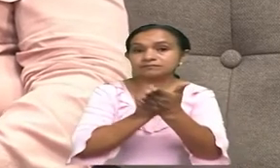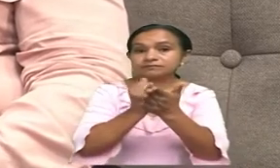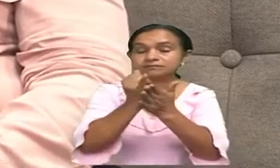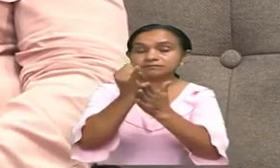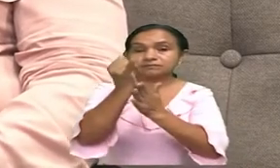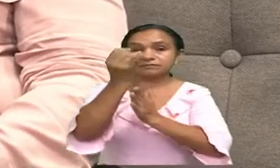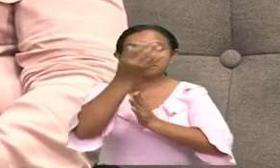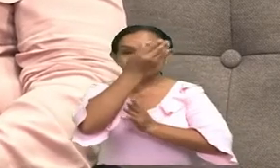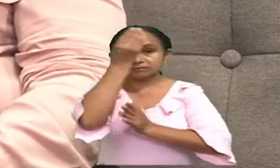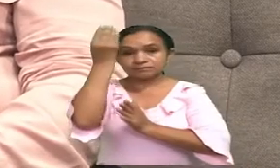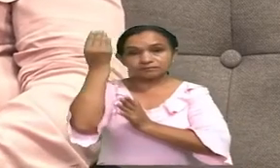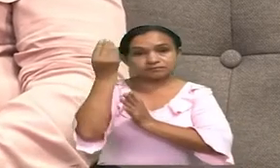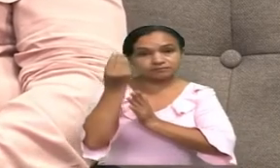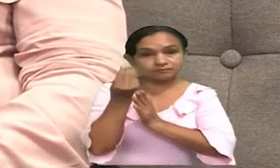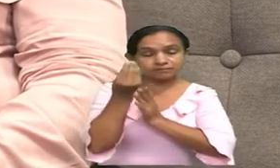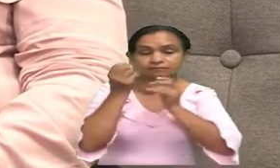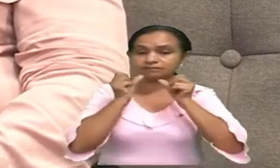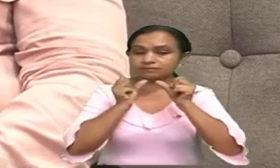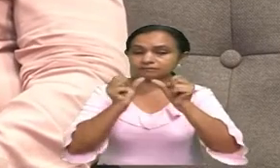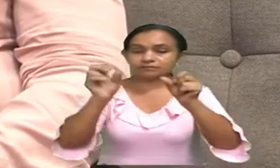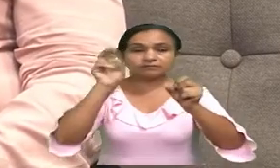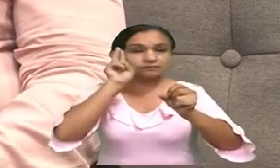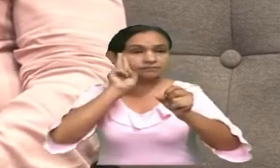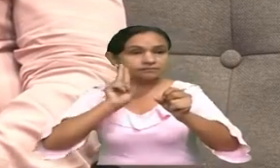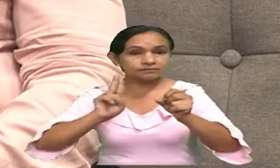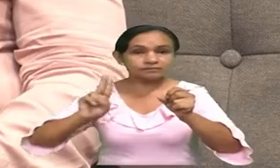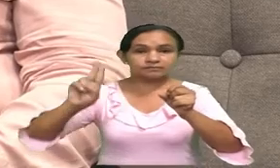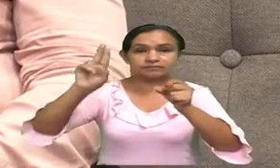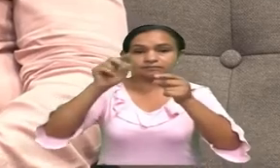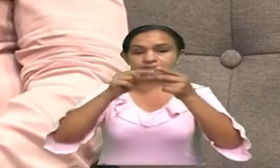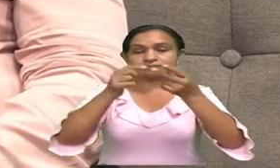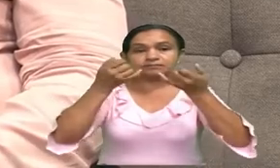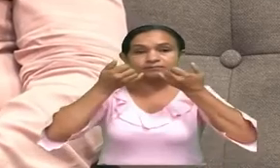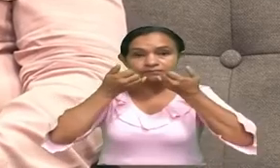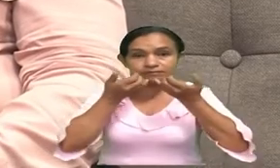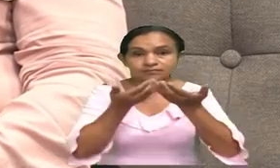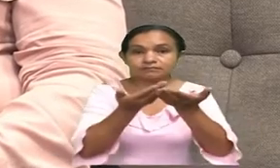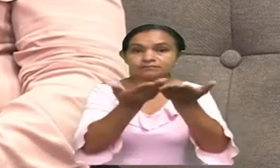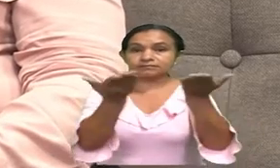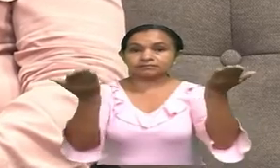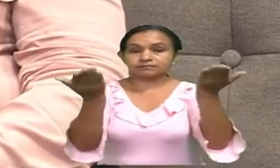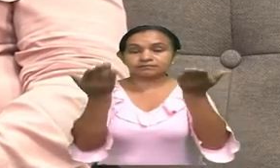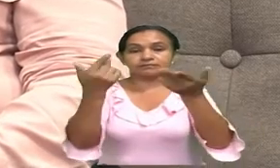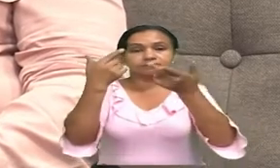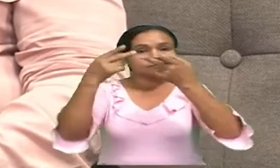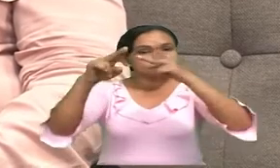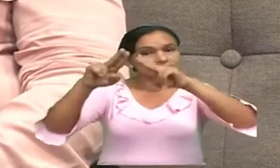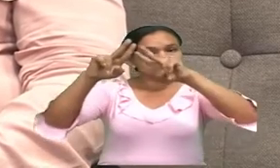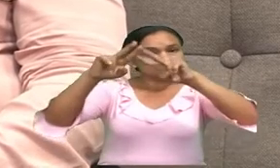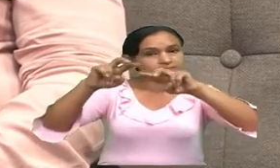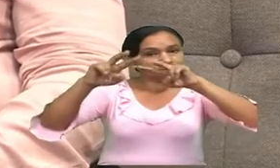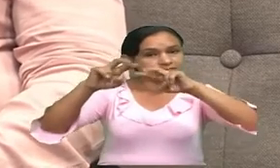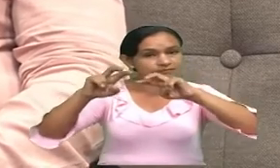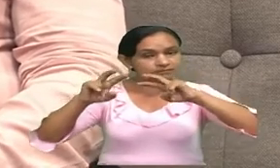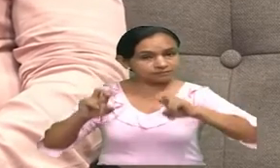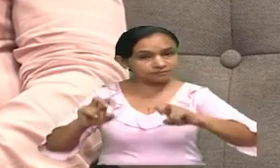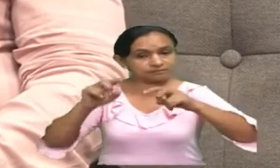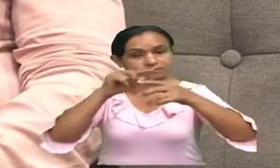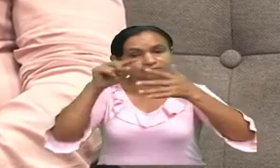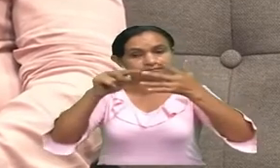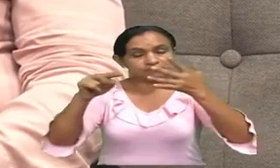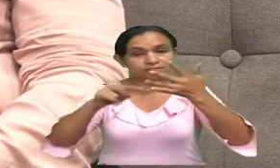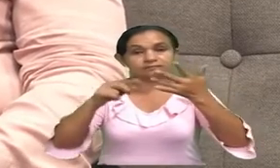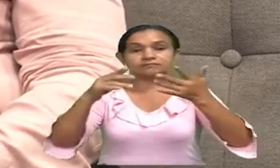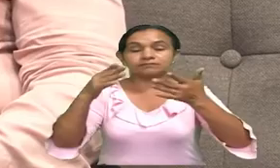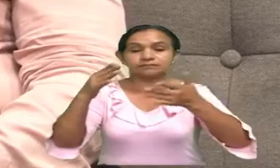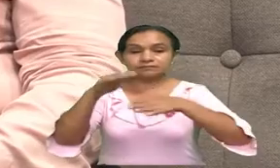posgrado, el sistema de extensión universitaria, el sistema de información, el sistema de evaluación y